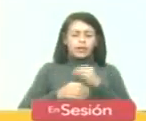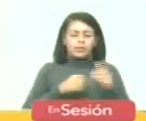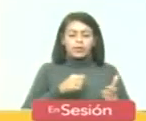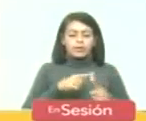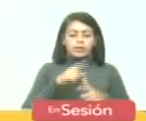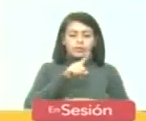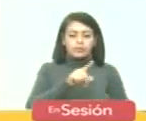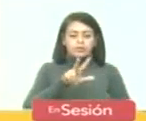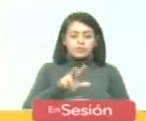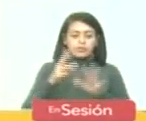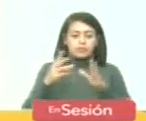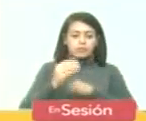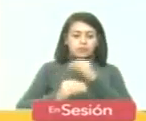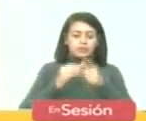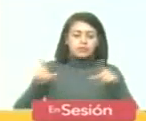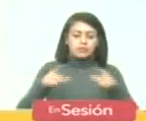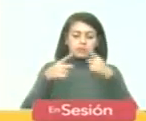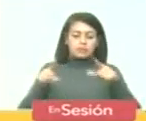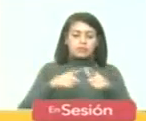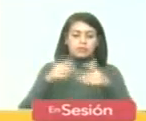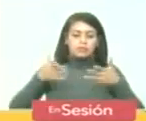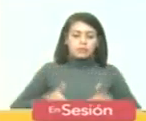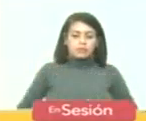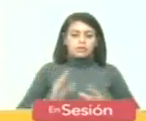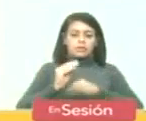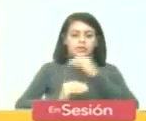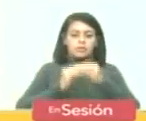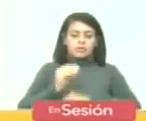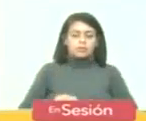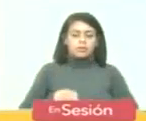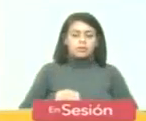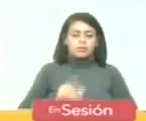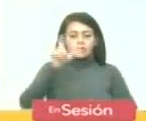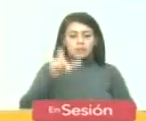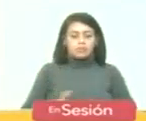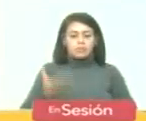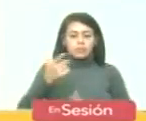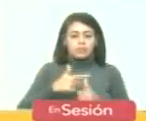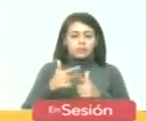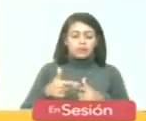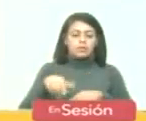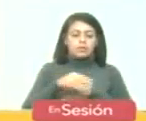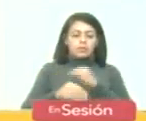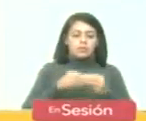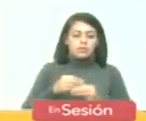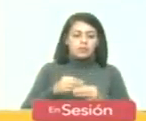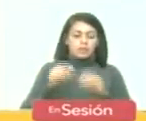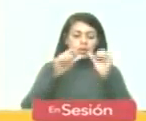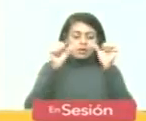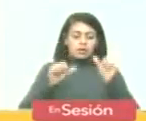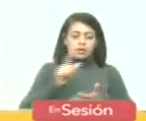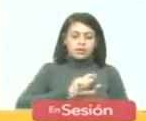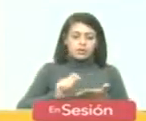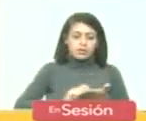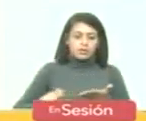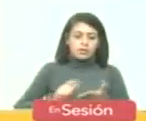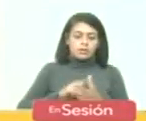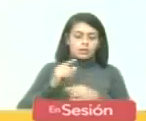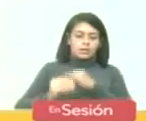del 138 aniversario del nacimiento del insigne novelista, cuentista,